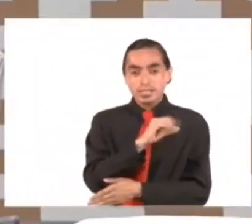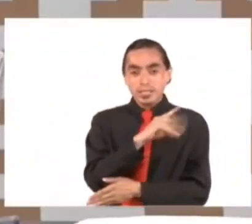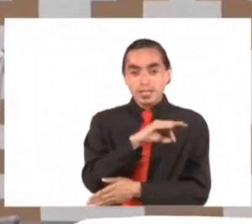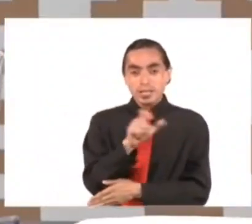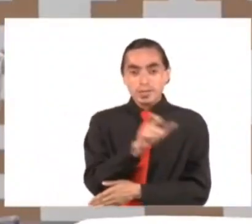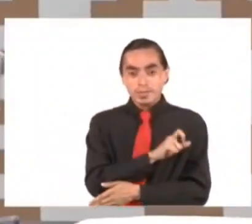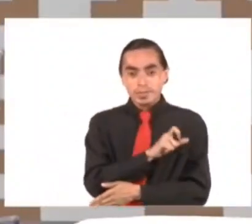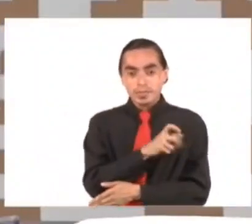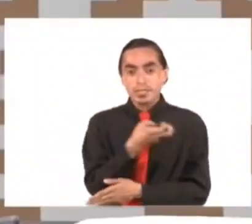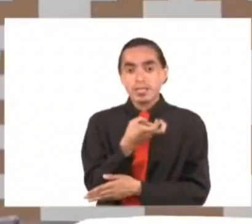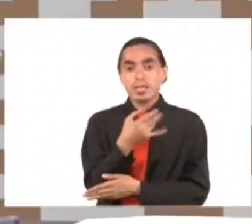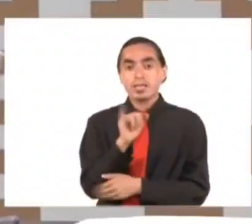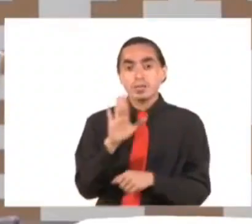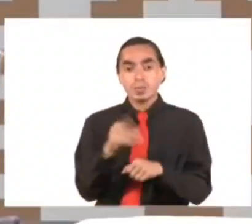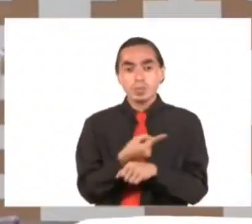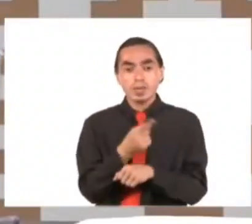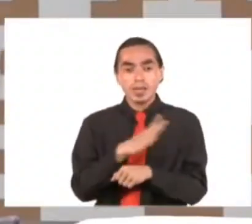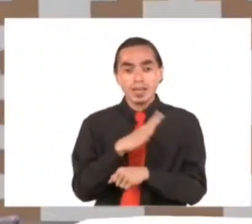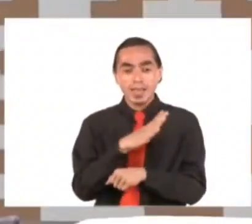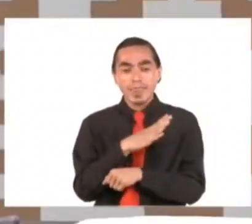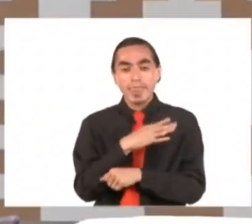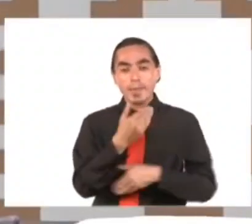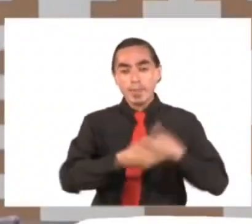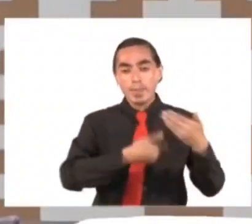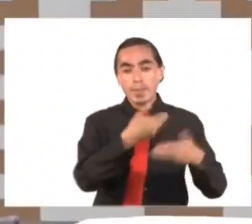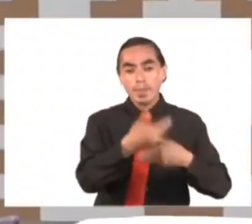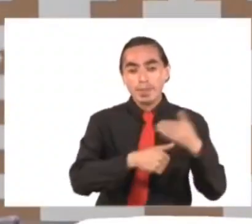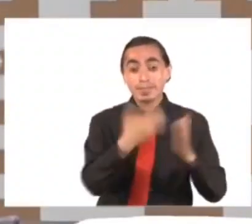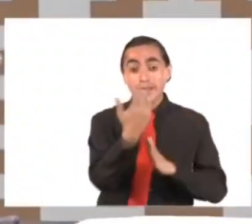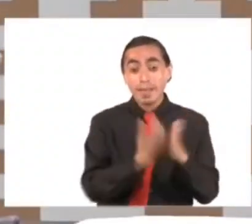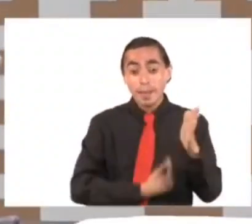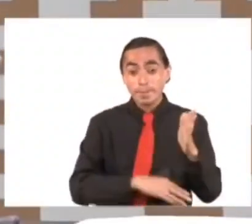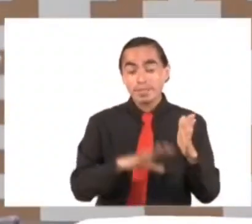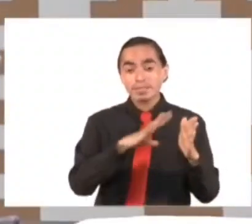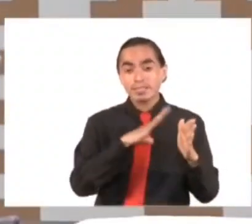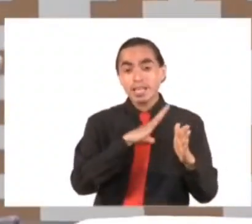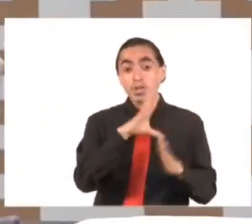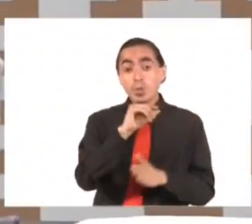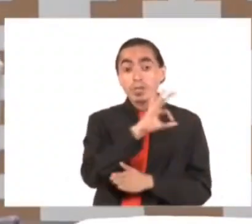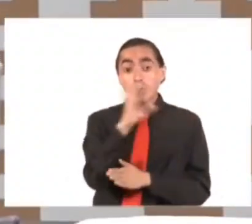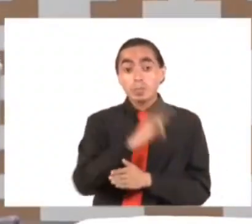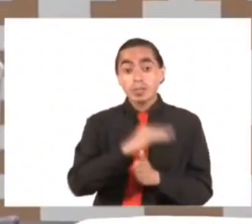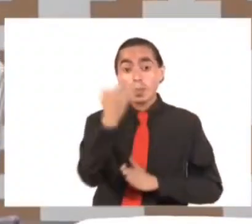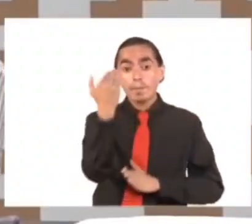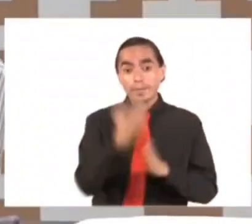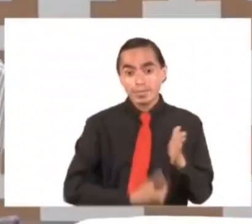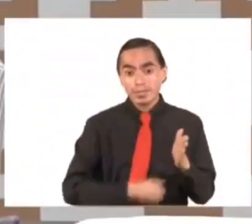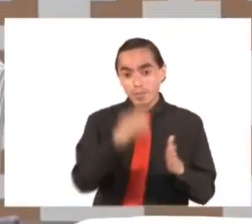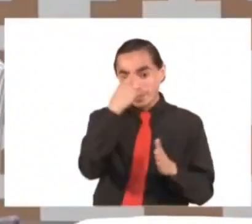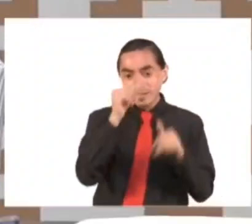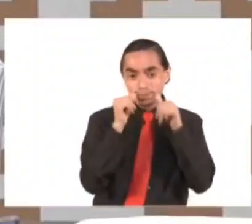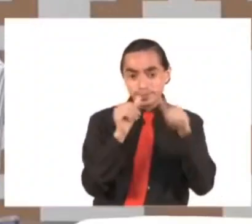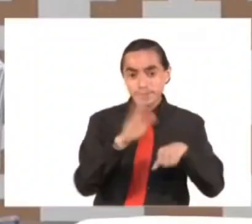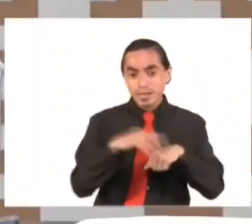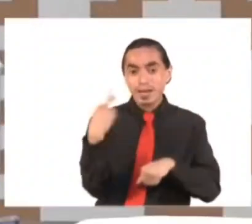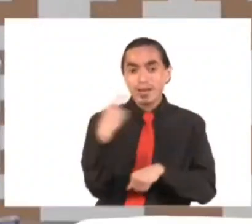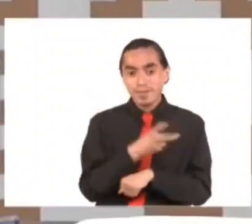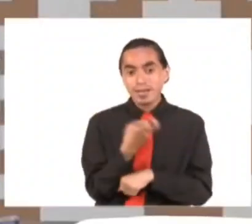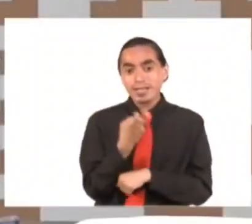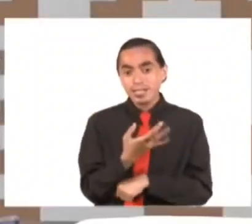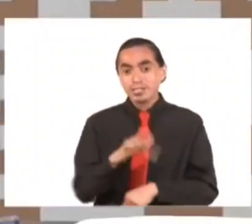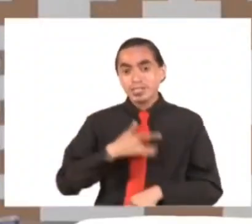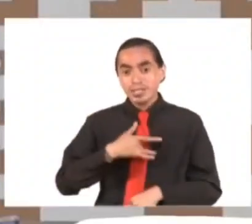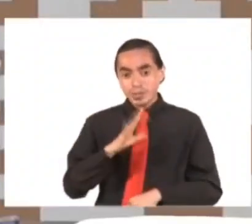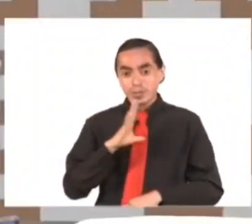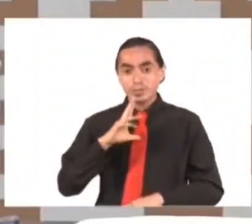una modificación muy drástica de los procesos hasta 90% menos de tiempo de atención. Esto representa, y estamos muy orgullosos, un esfuerzo